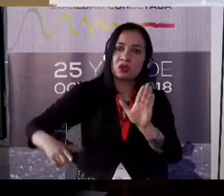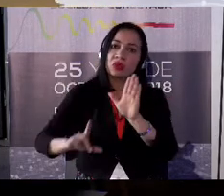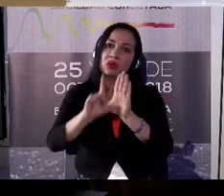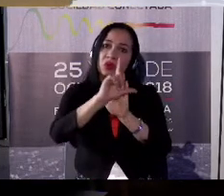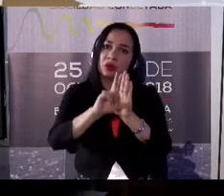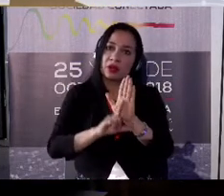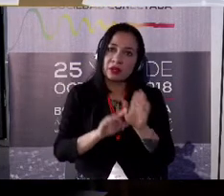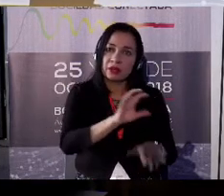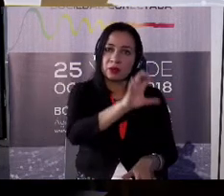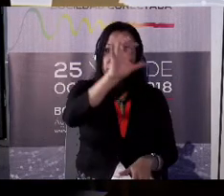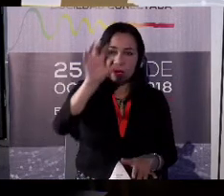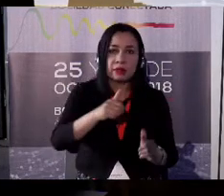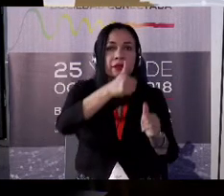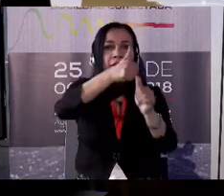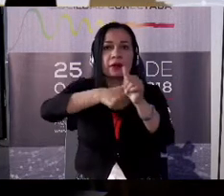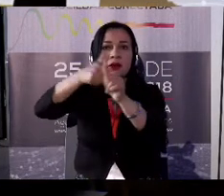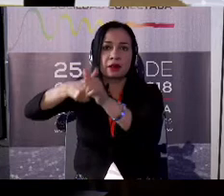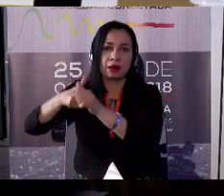país.